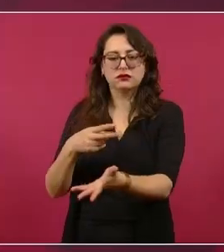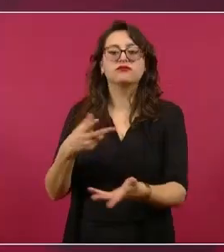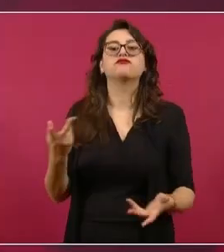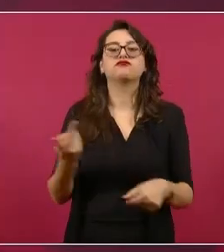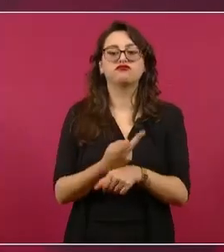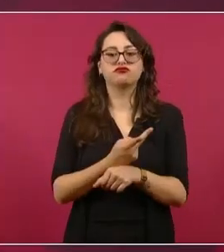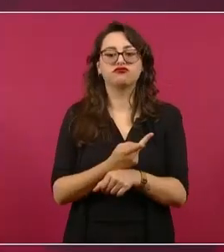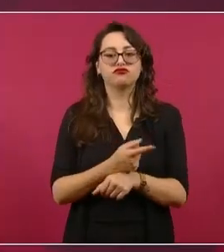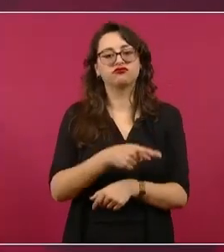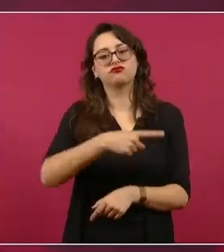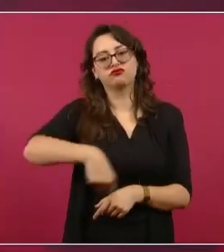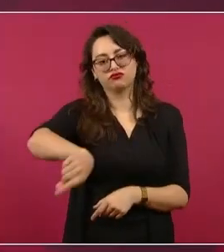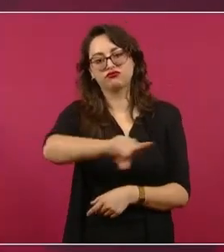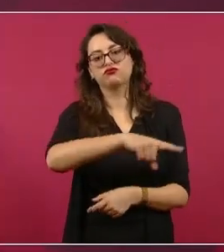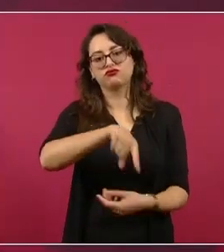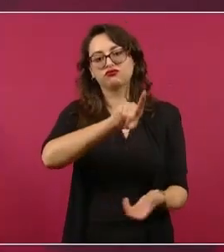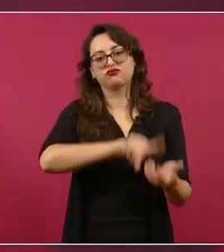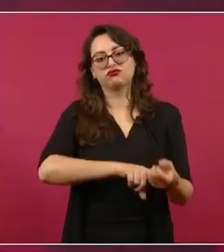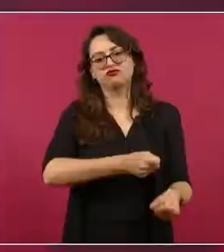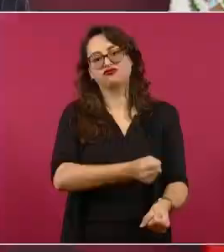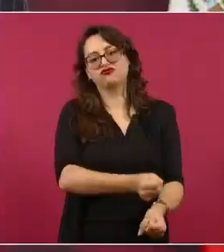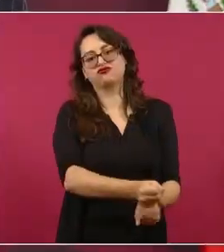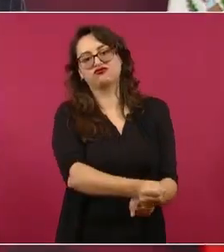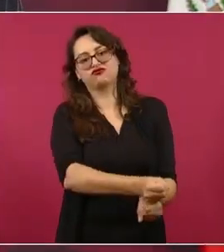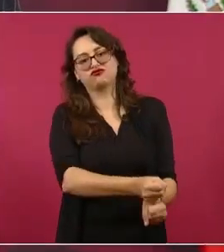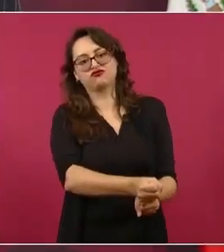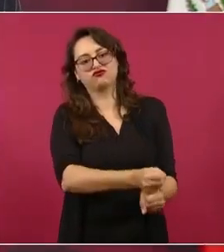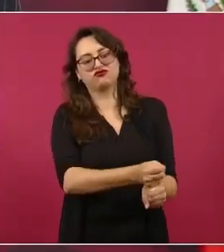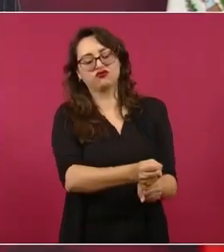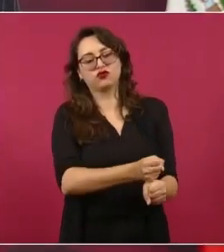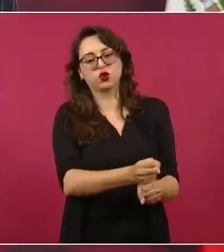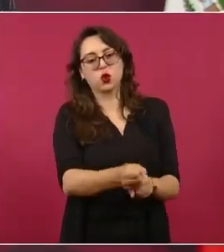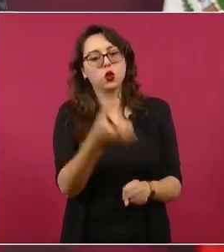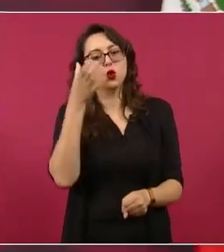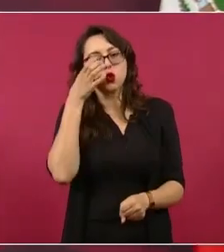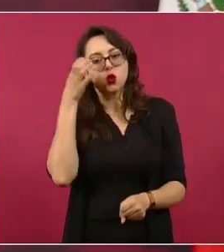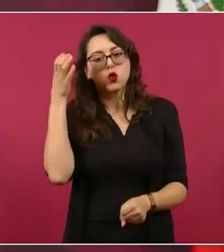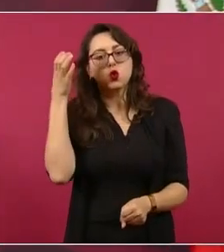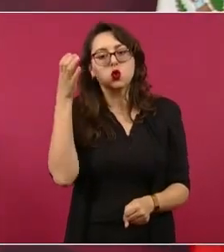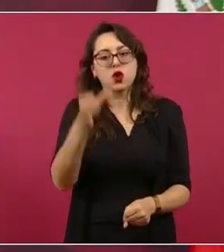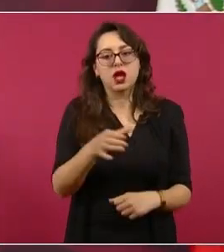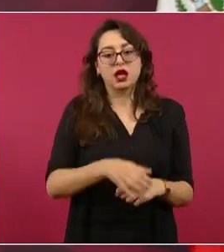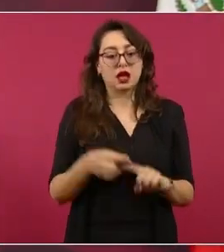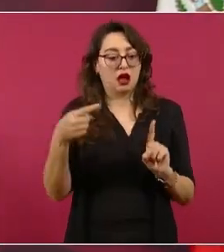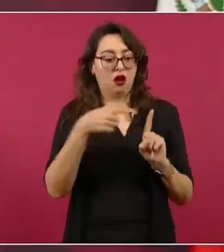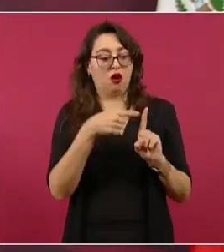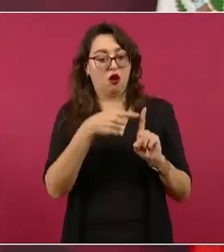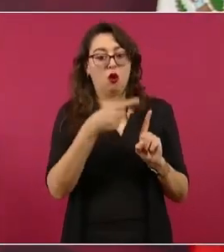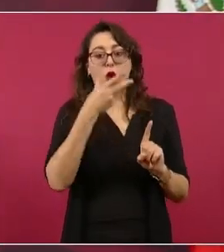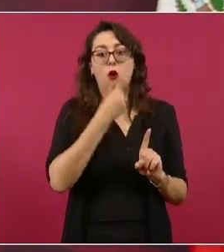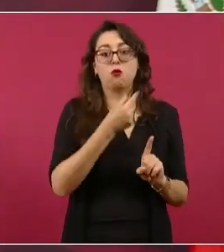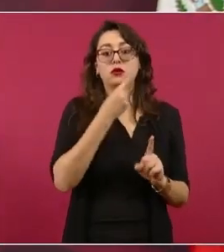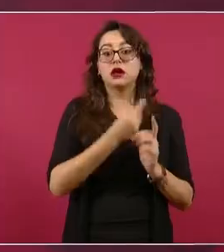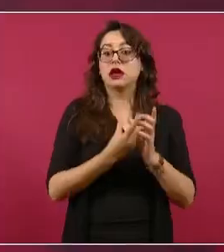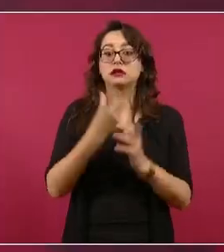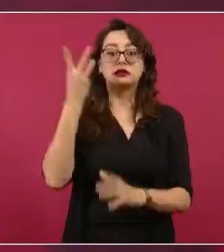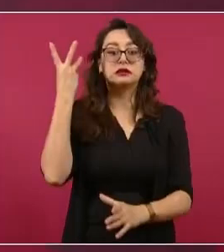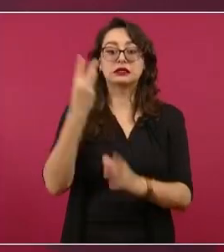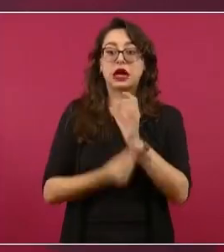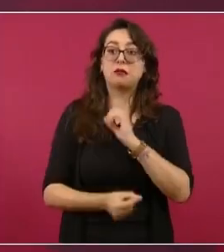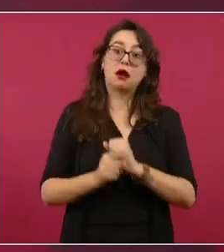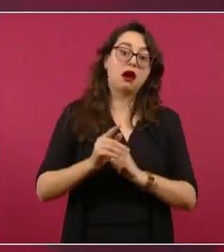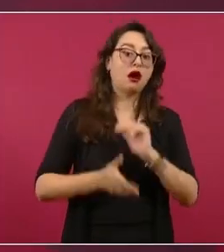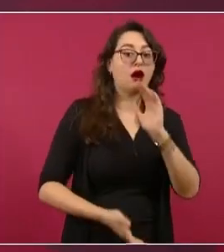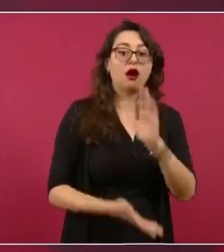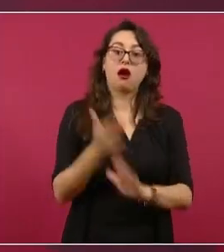Y quien participa en estas torturas se va a Israel, y allá